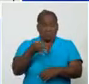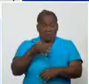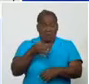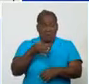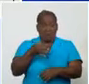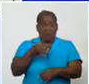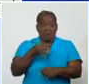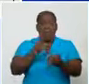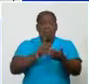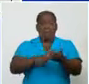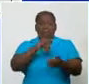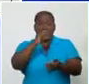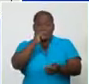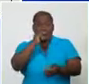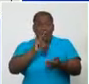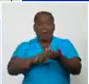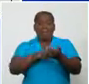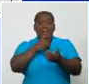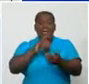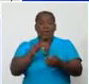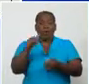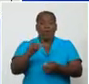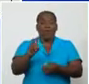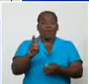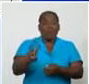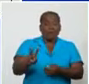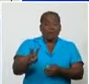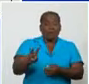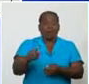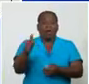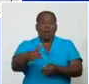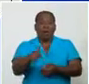Pedro Betancur, Perico, Jovellanos, Agua Grande y Matanzas.